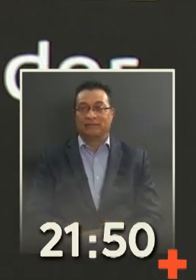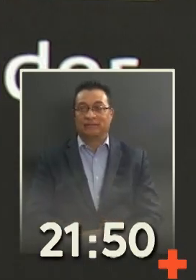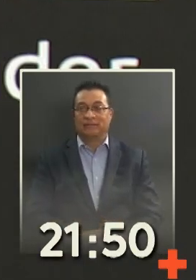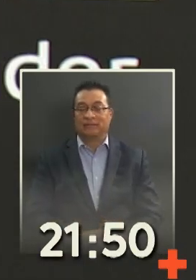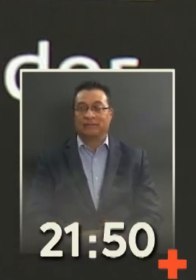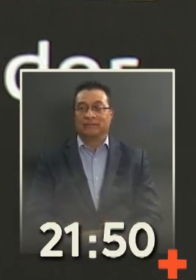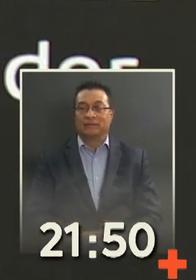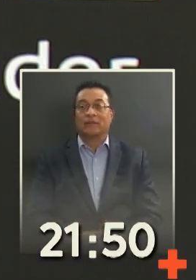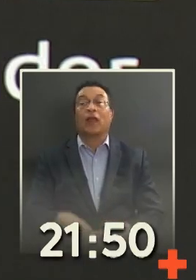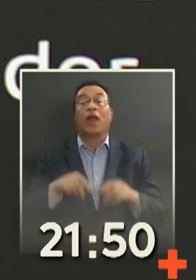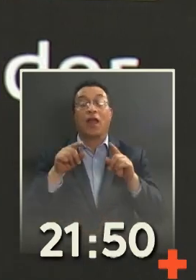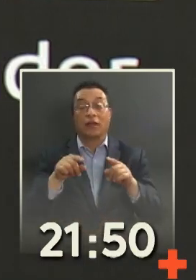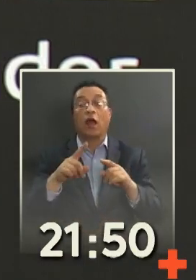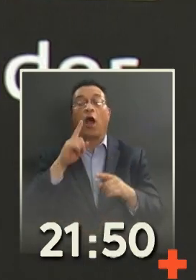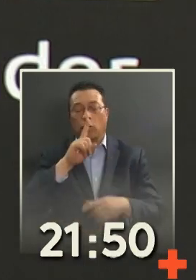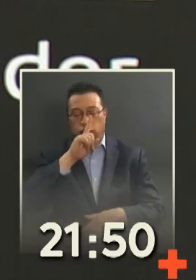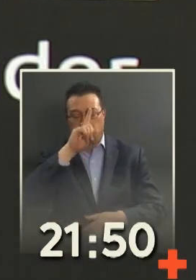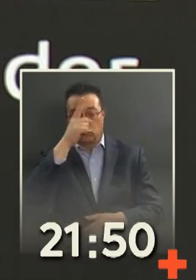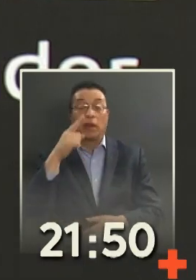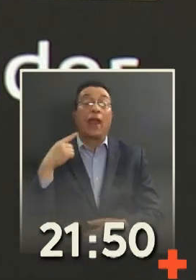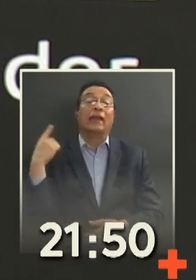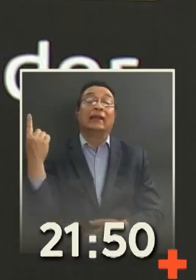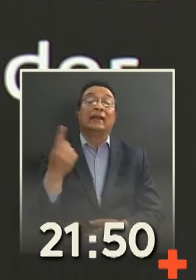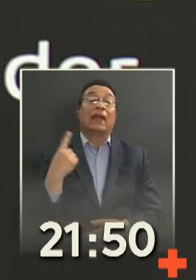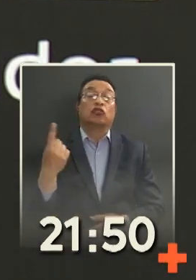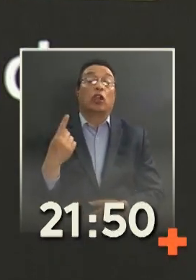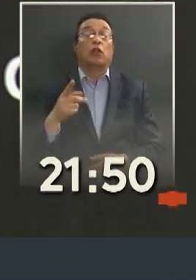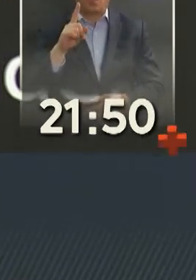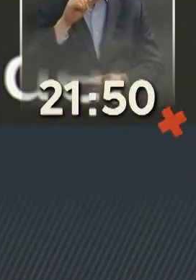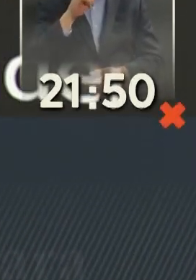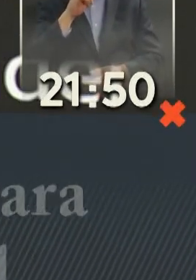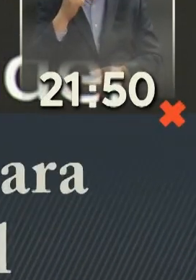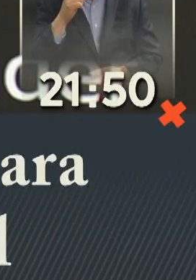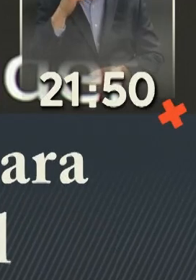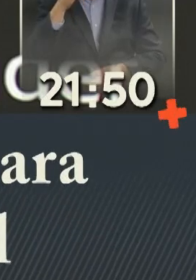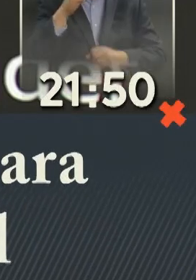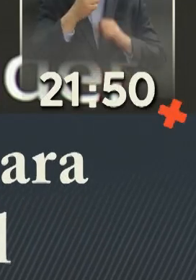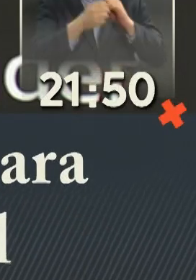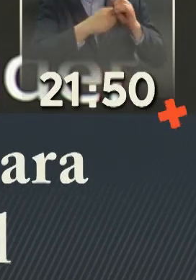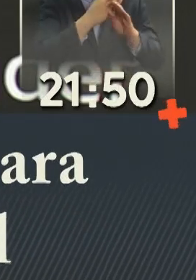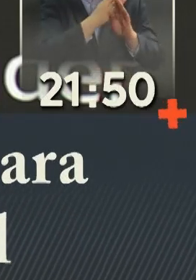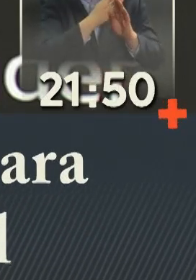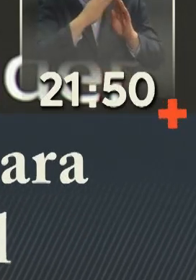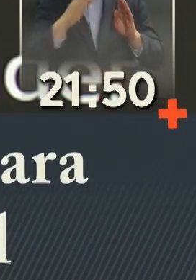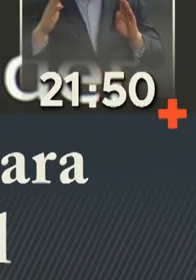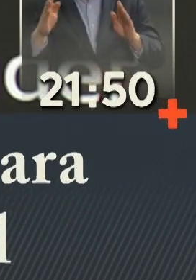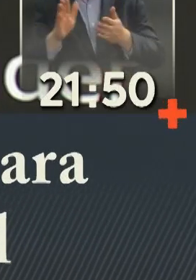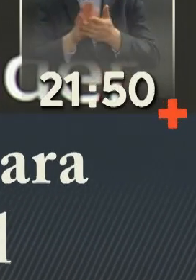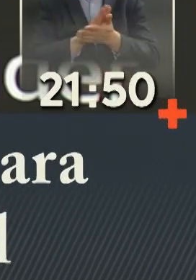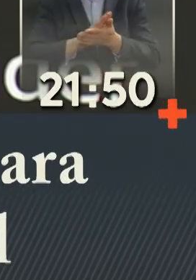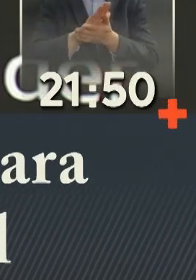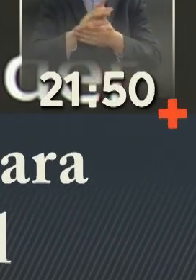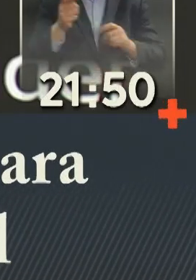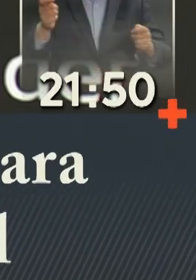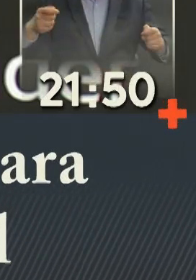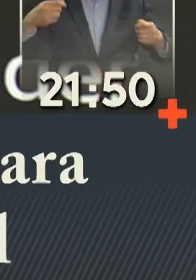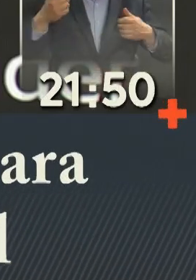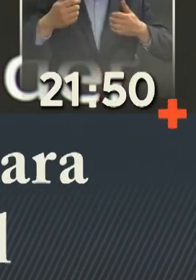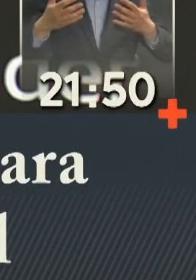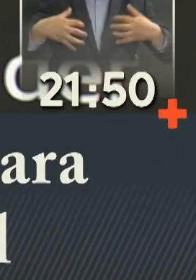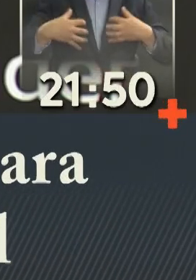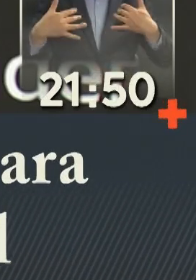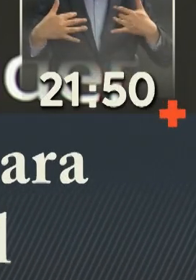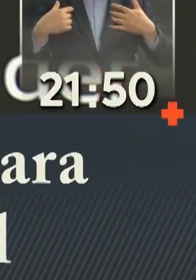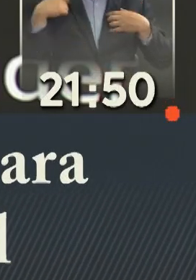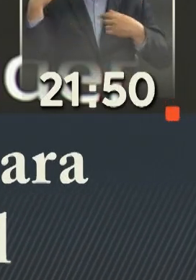Hay tradiciones nacionales que tienen un lugar el año entero. Por ejemplo, los chinchineros. Y en este caso se trata de